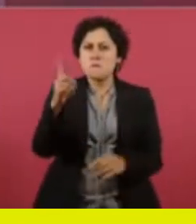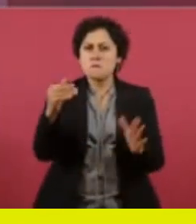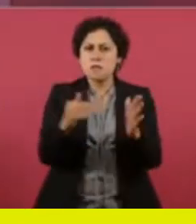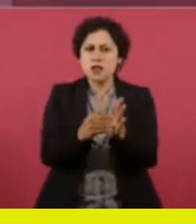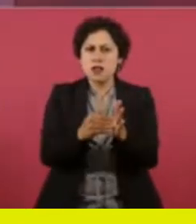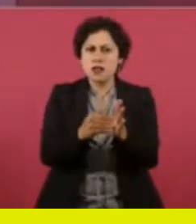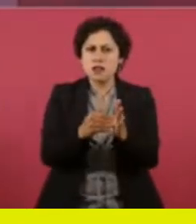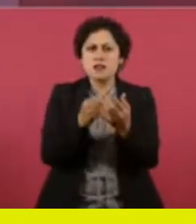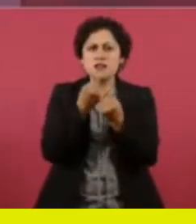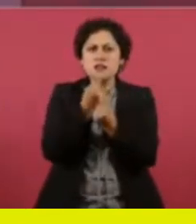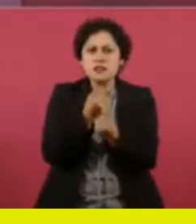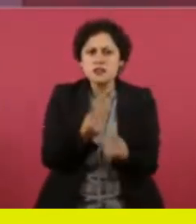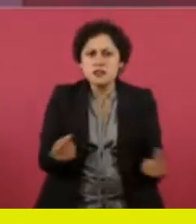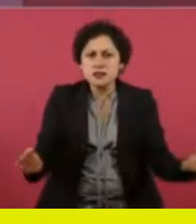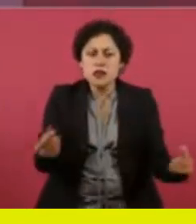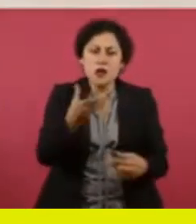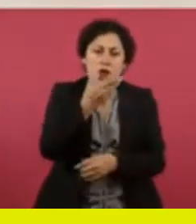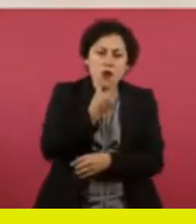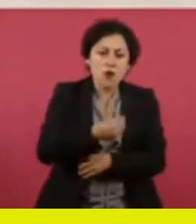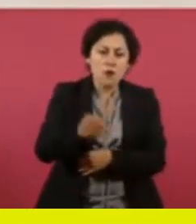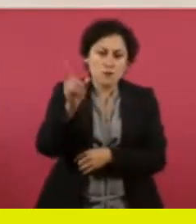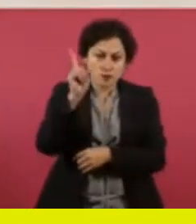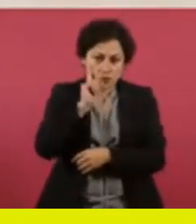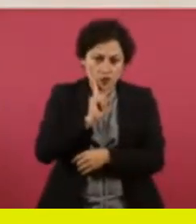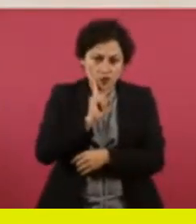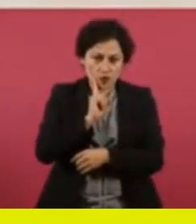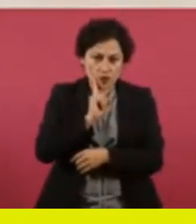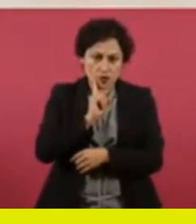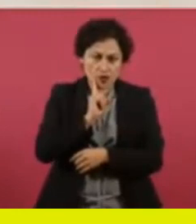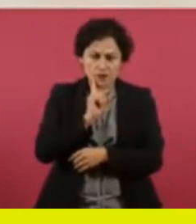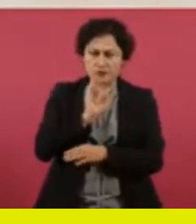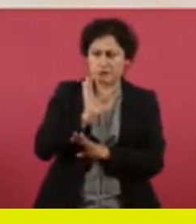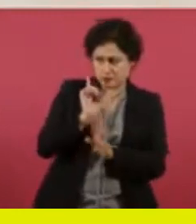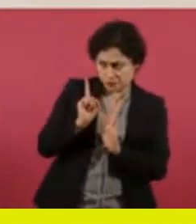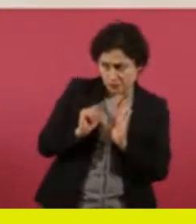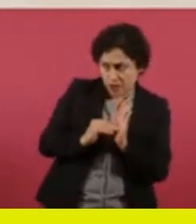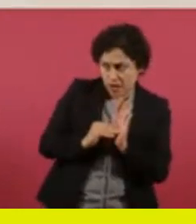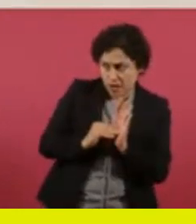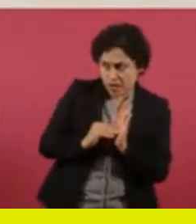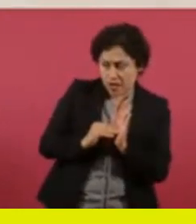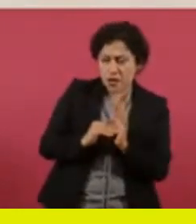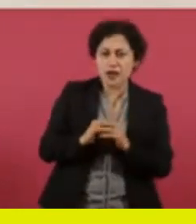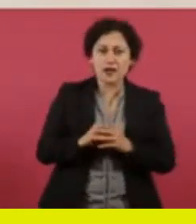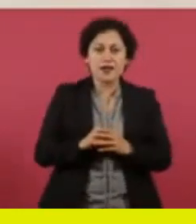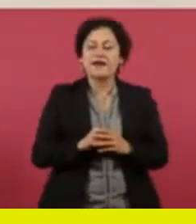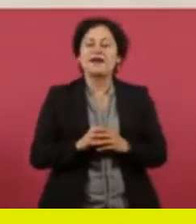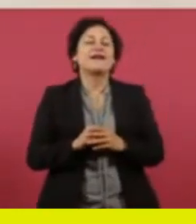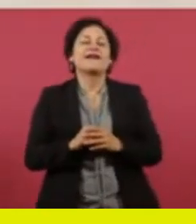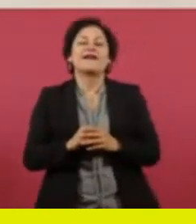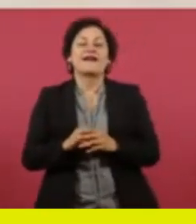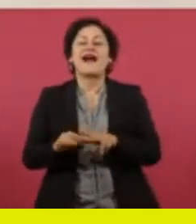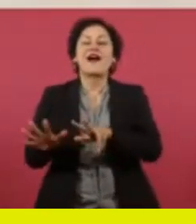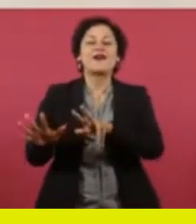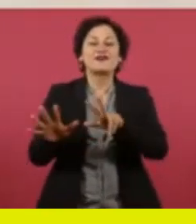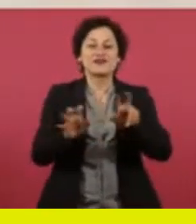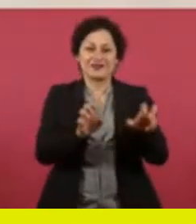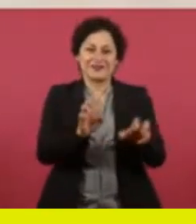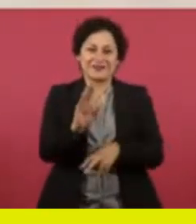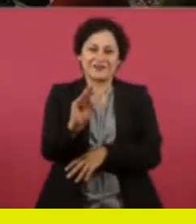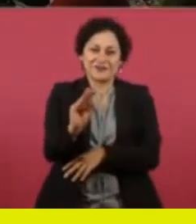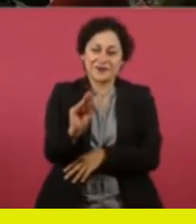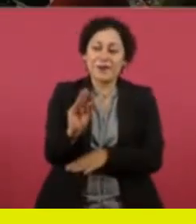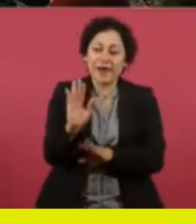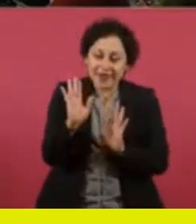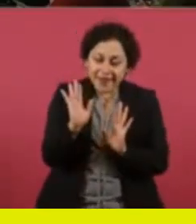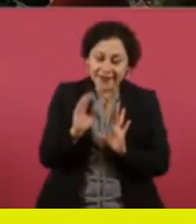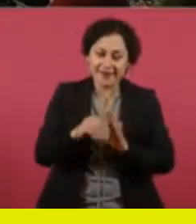Hasta el momento la agrupación no ha confirmado si se presentarán con Grupo Frontera en el Zócalo. Te invito a